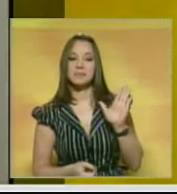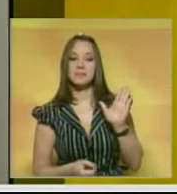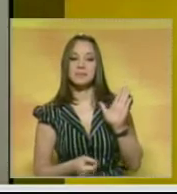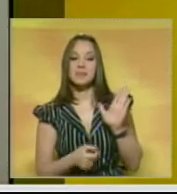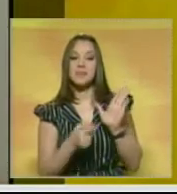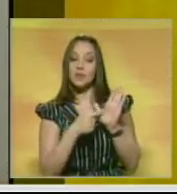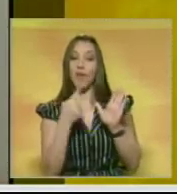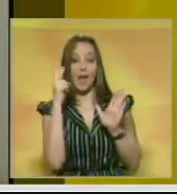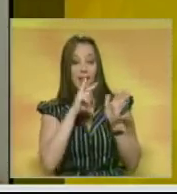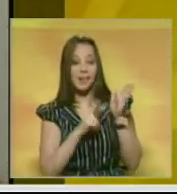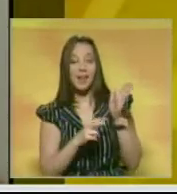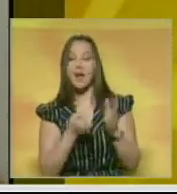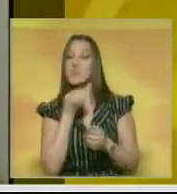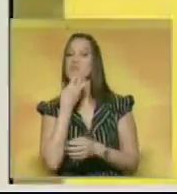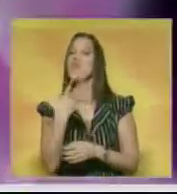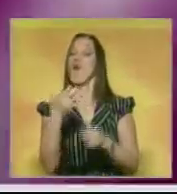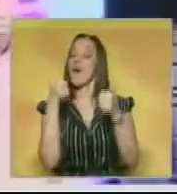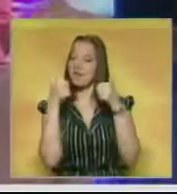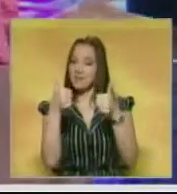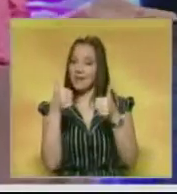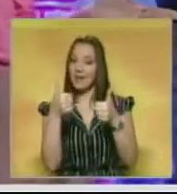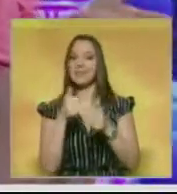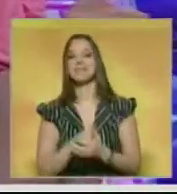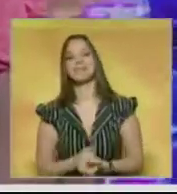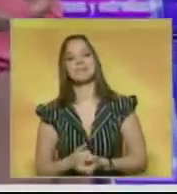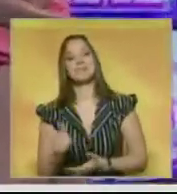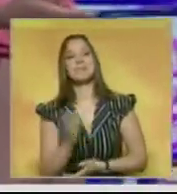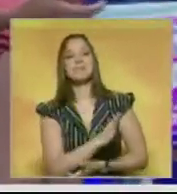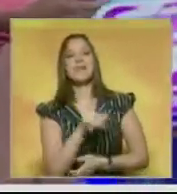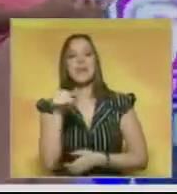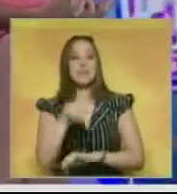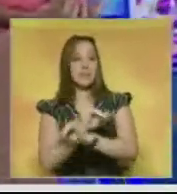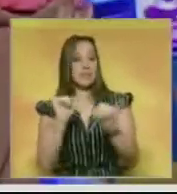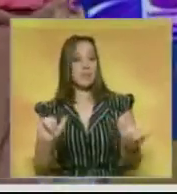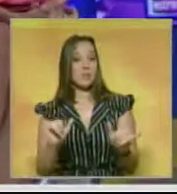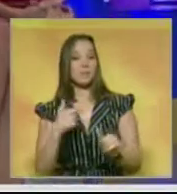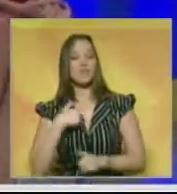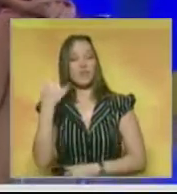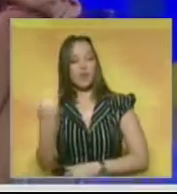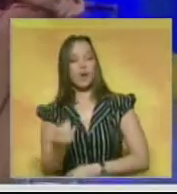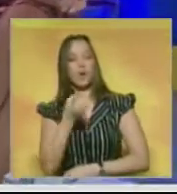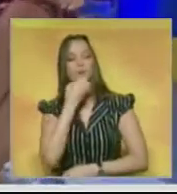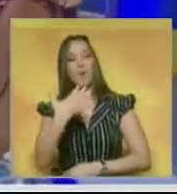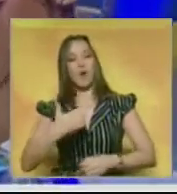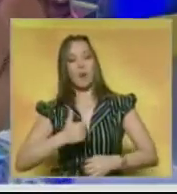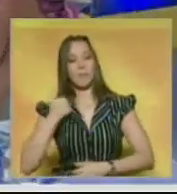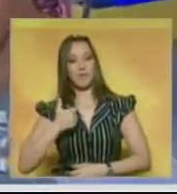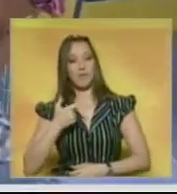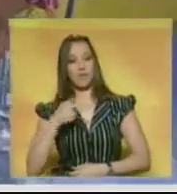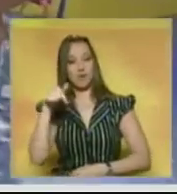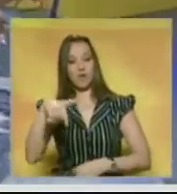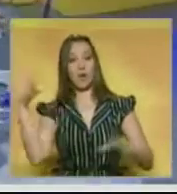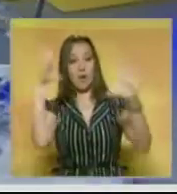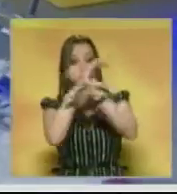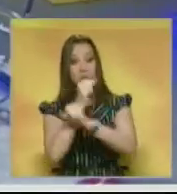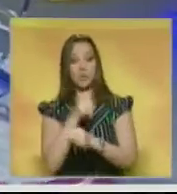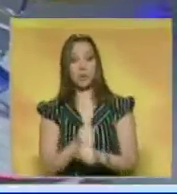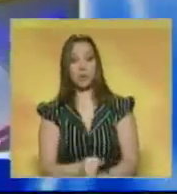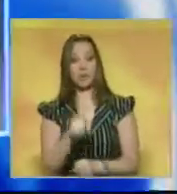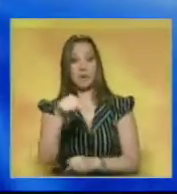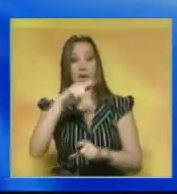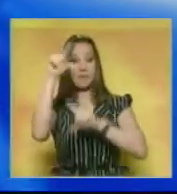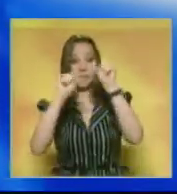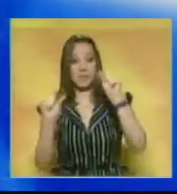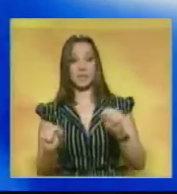Papá. Muy bien, bebé. Y así llegamos una vez más al final. Yo soy Federica Guzmán. Que tengan buen provecho y los espero esta noche aquí en Estrenos y